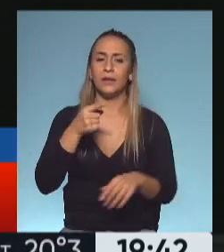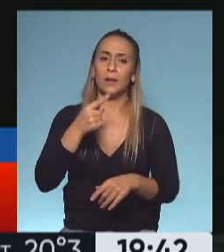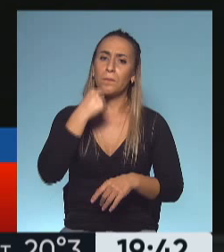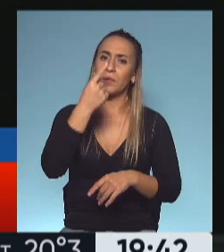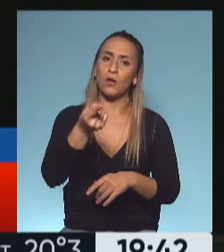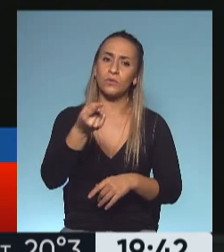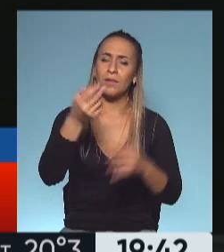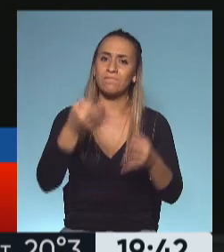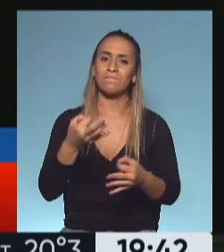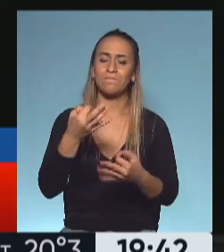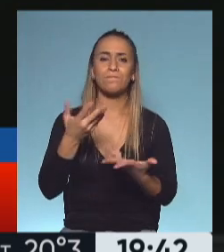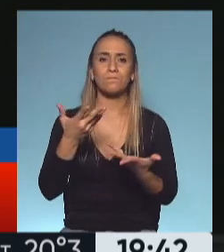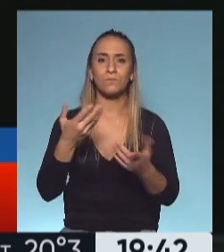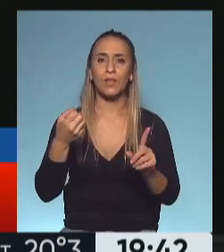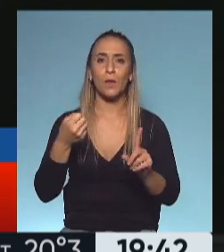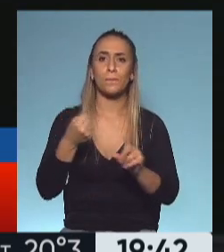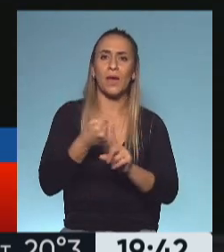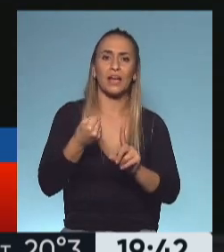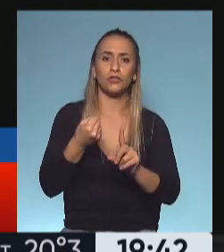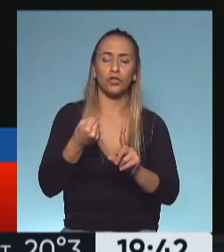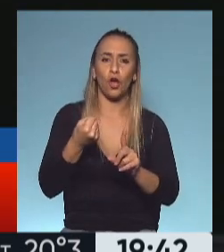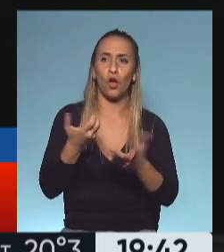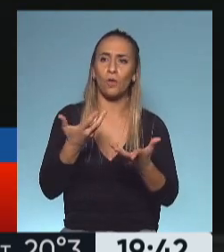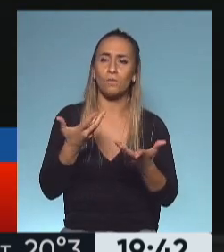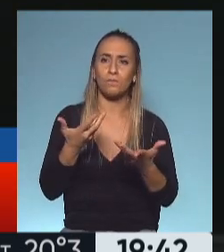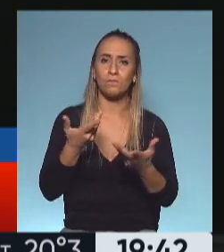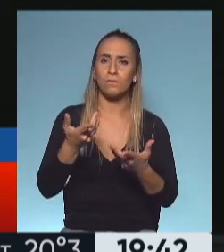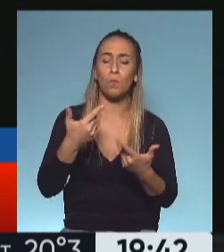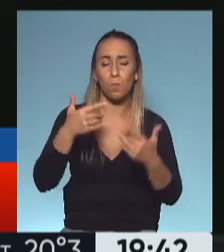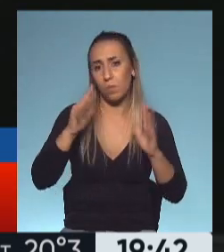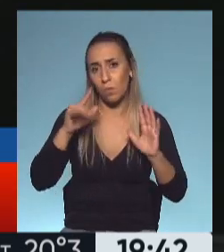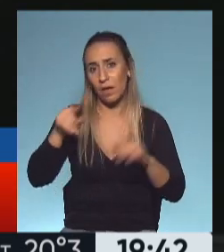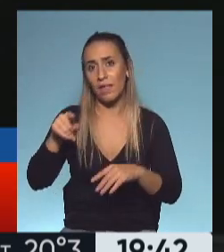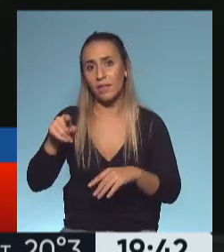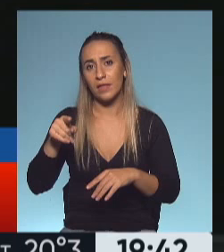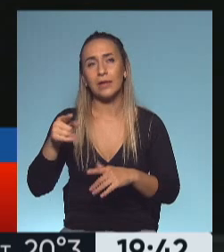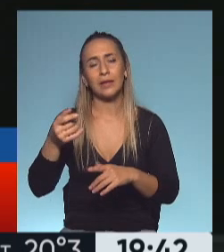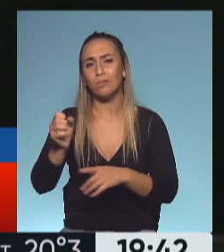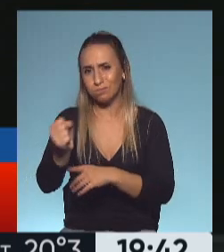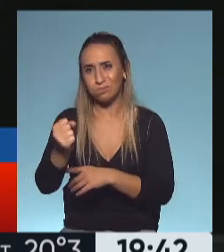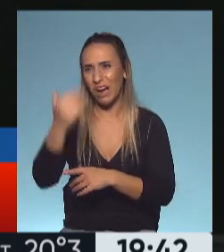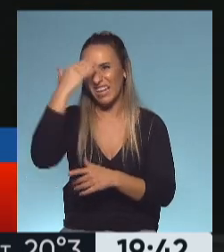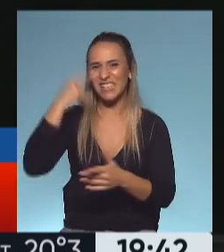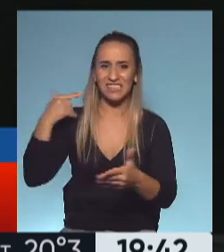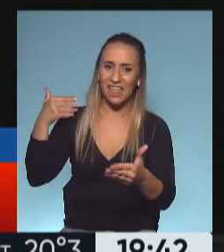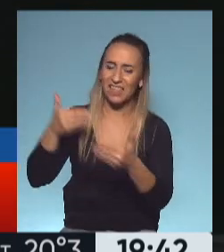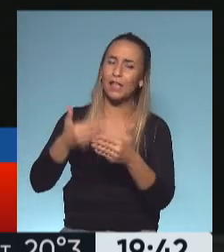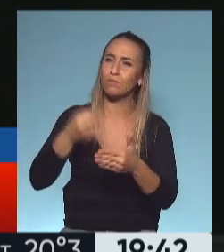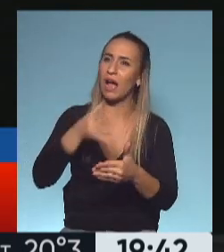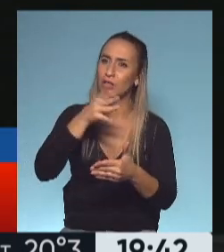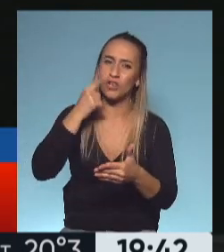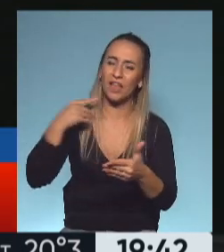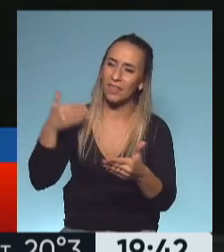es, ¿cuál es el impacto sanitario que puede causar, que ya hubo 15 días, no hubo 14 días,